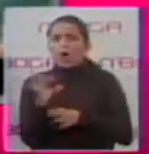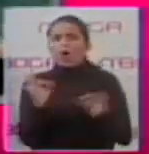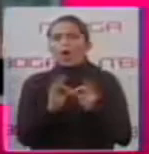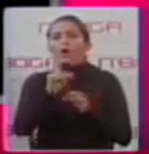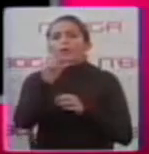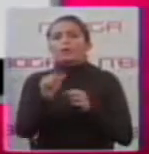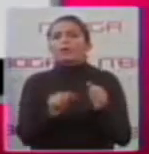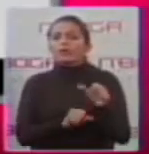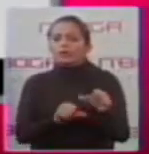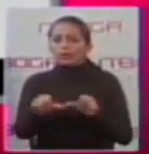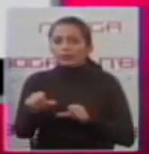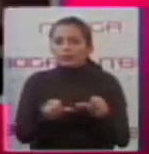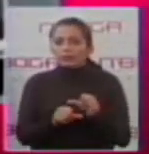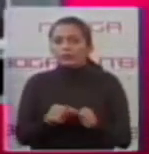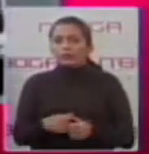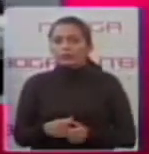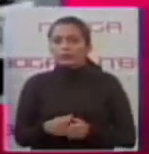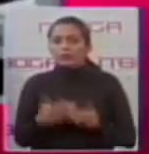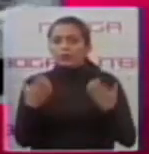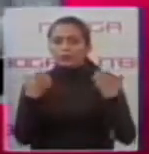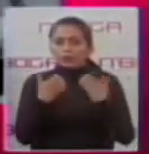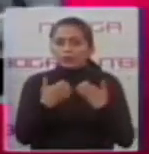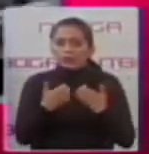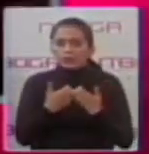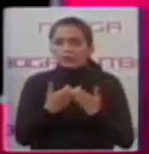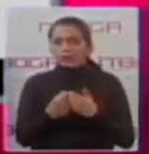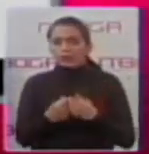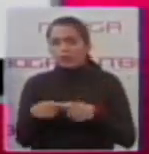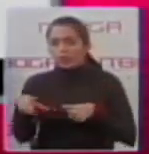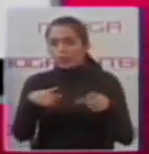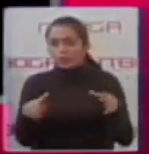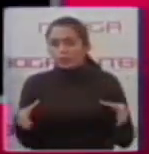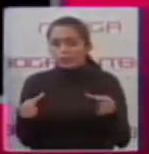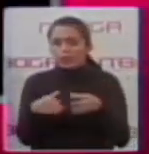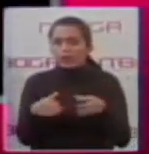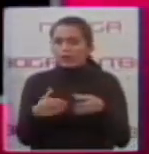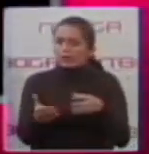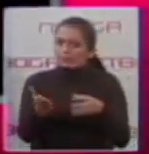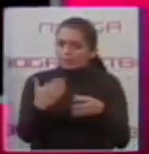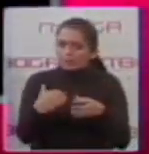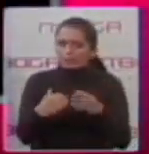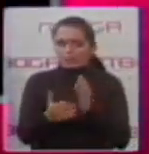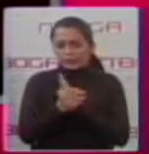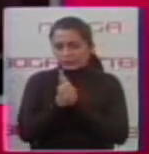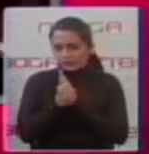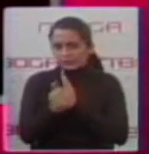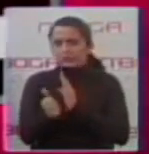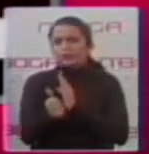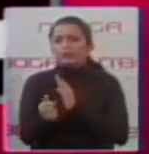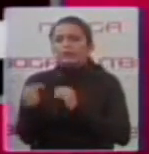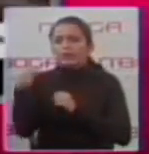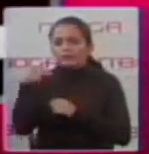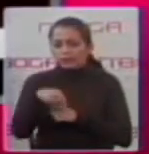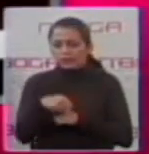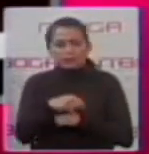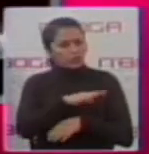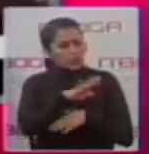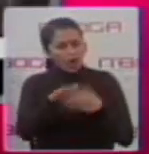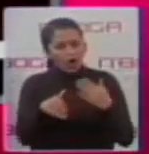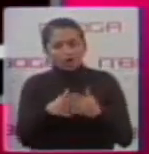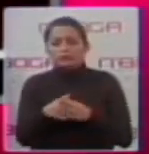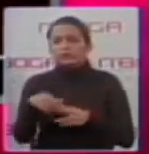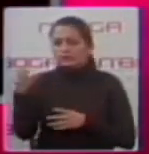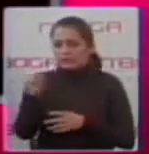instalaciones deportivas, clubes deportivos, tengan la capacidad y la posibilidad, todos los que estén inmersos, de tener